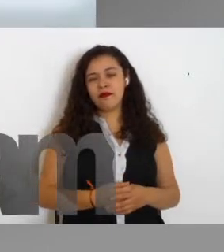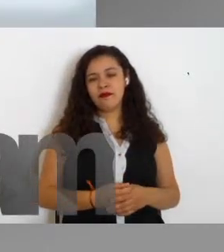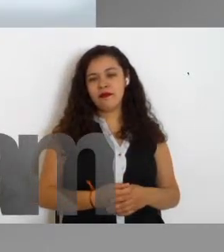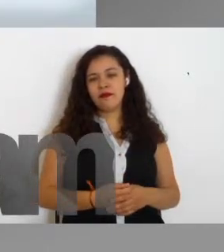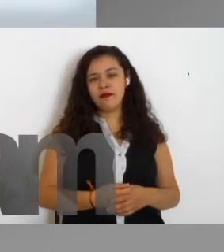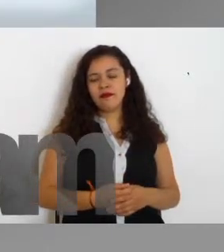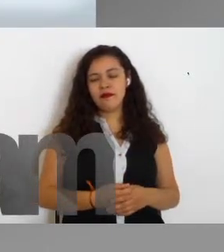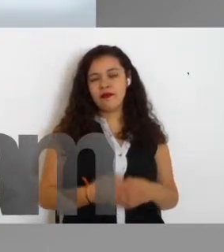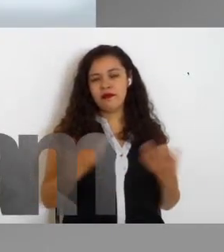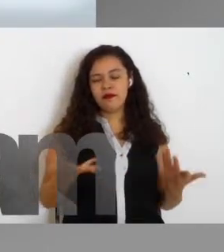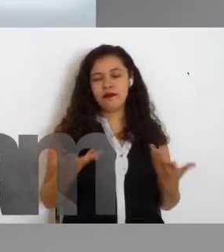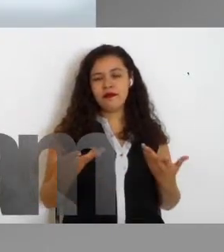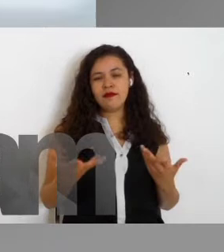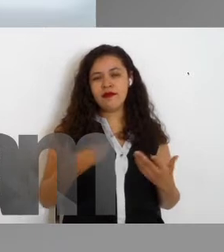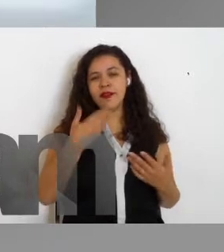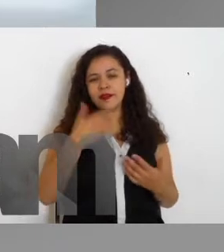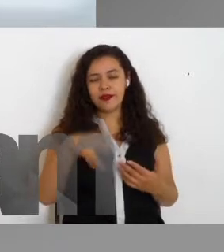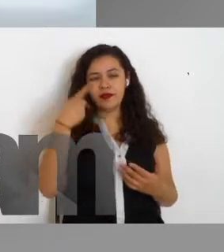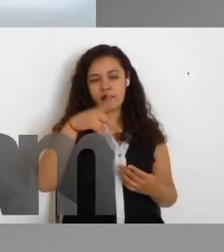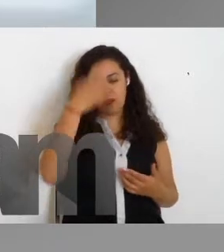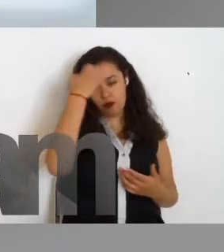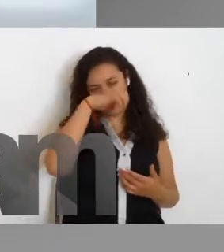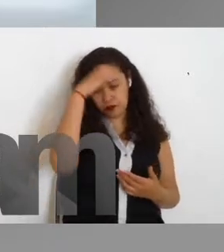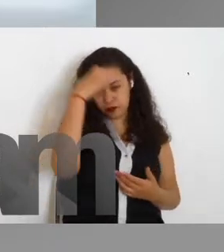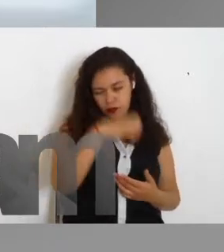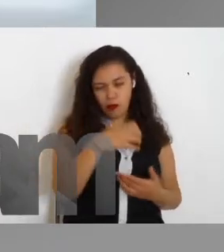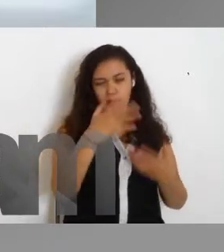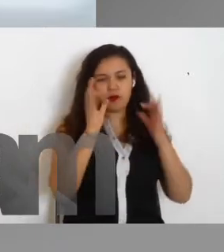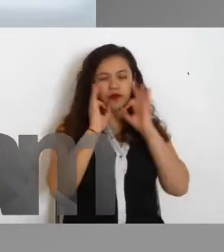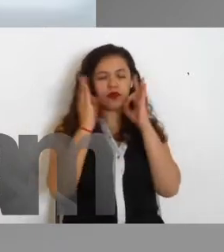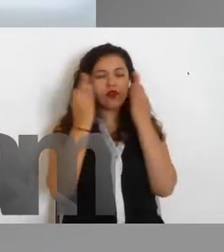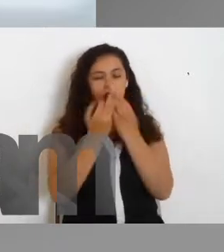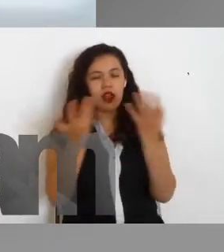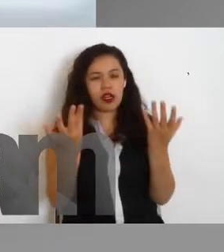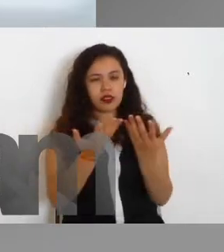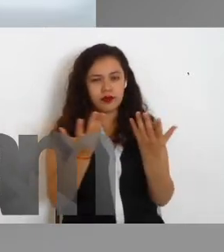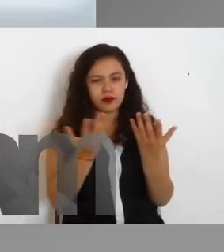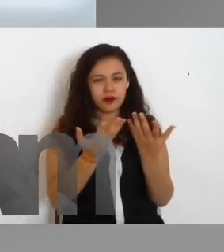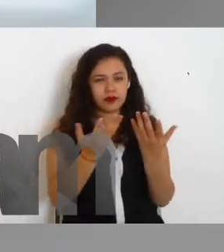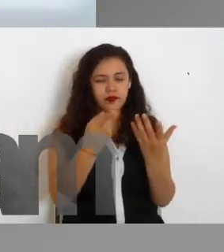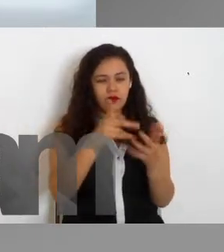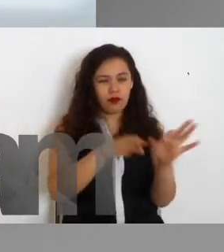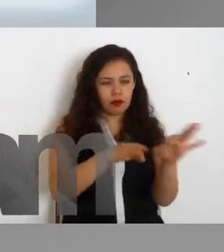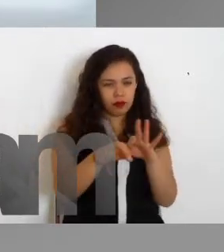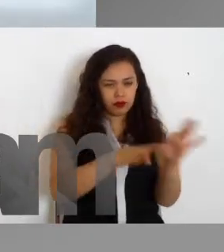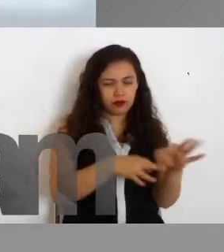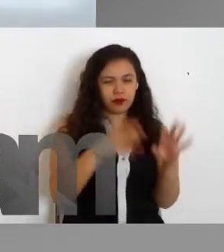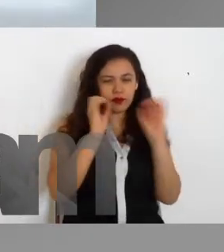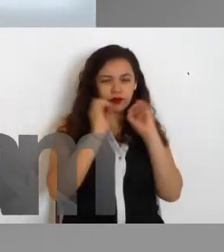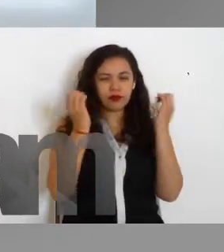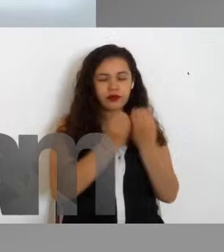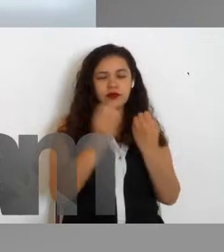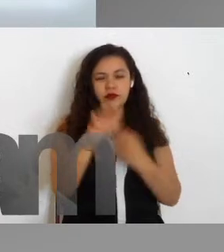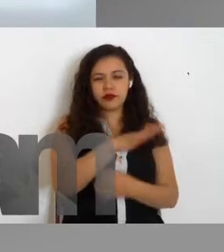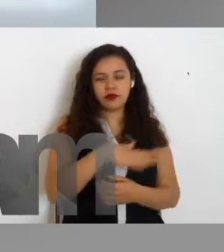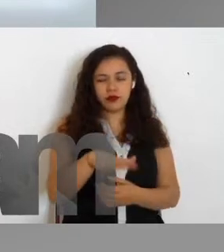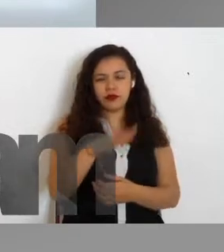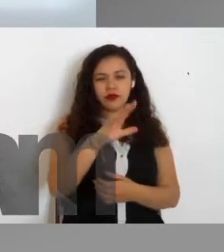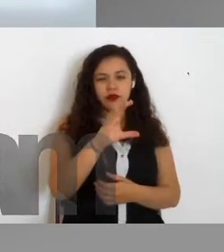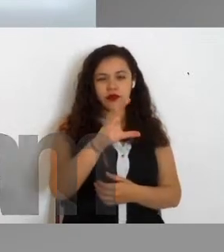el funcionamiento, las experiencias que tienen las organizaciones de la sociedad civil, las necesidades,